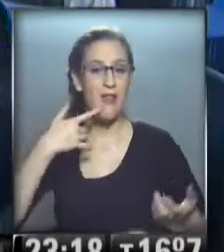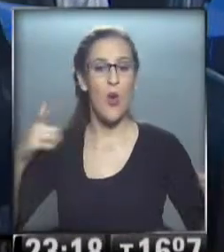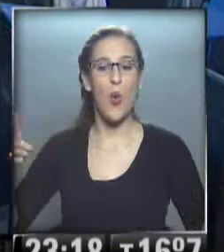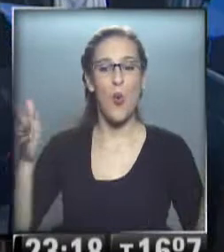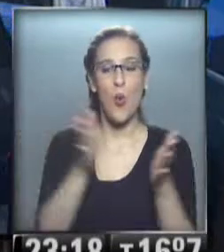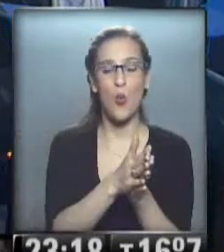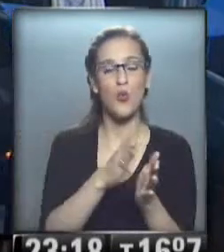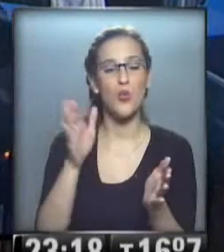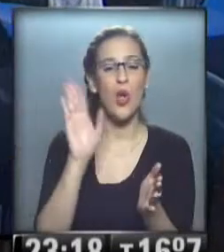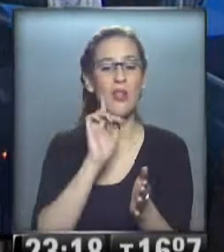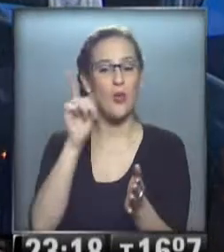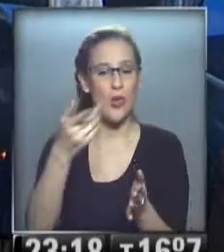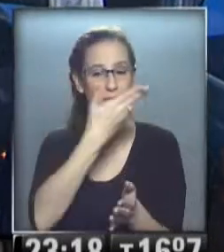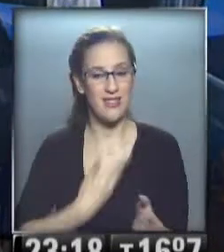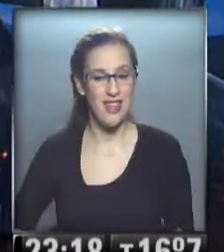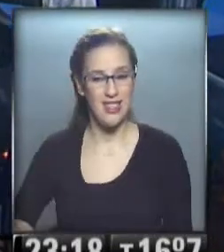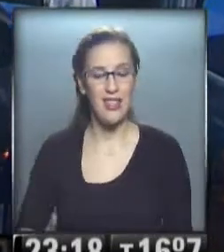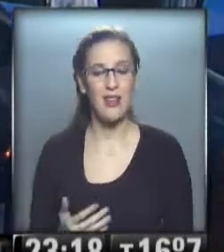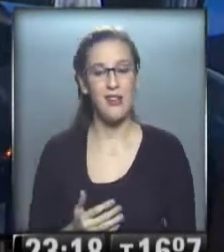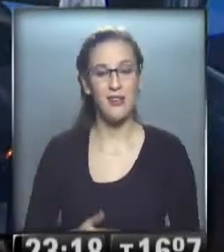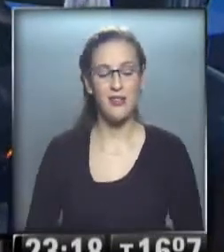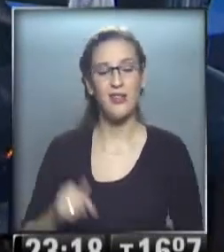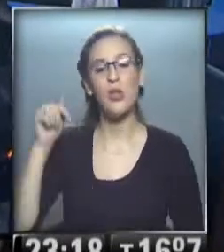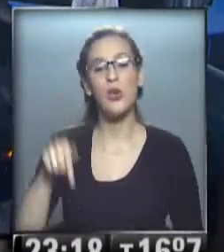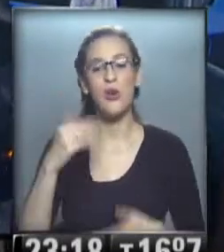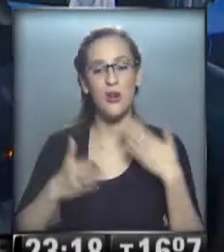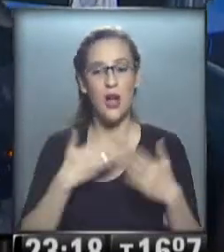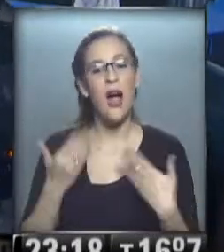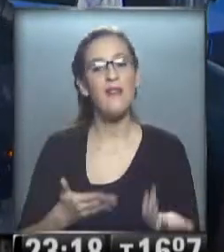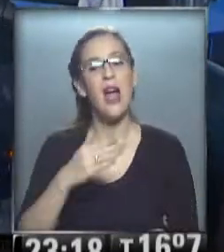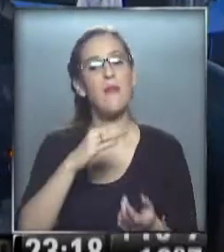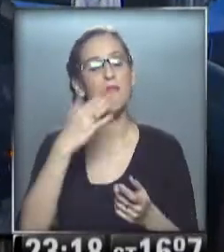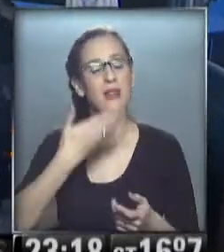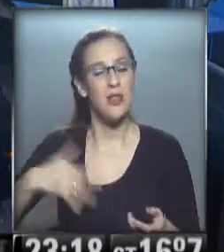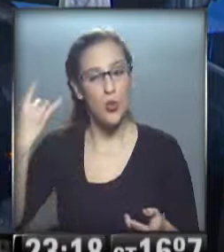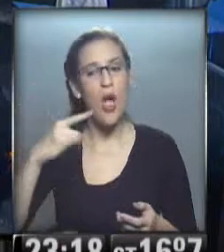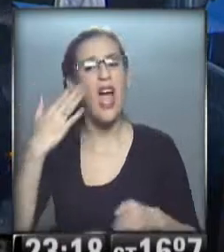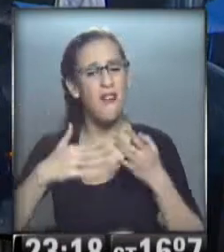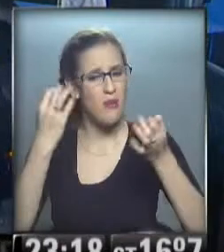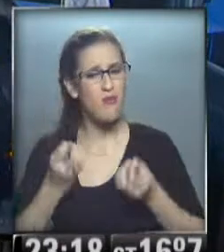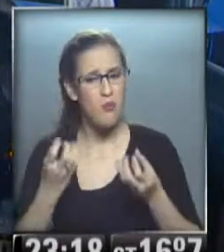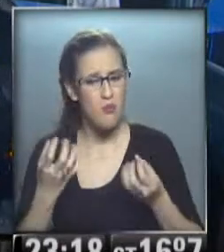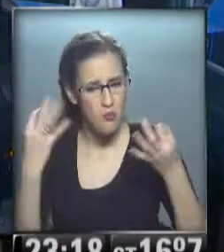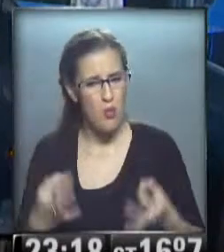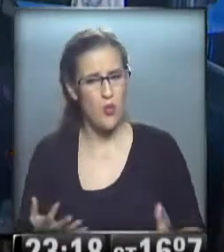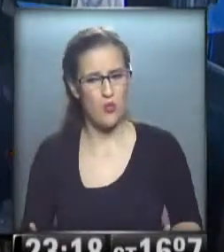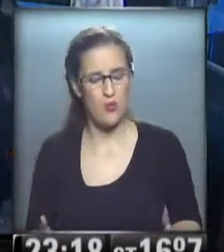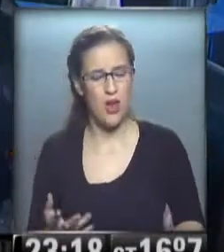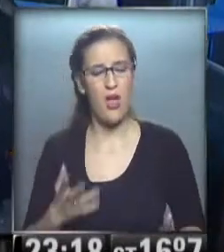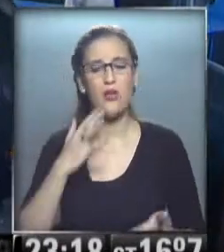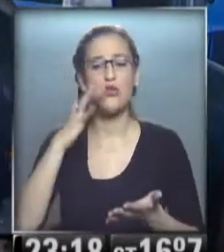Sopapeando al imperio. Recordemos que está allí, sobre todo estaba hablando Mujica muy hábilmente porque la gran